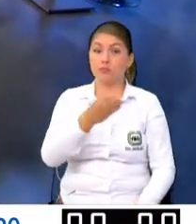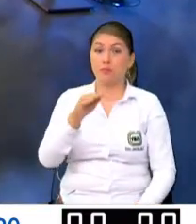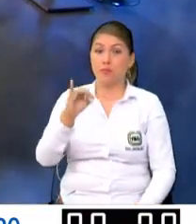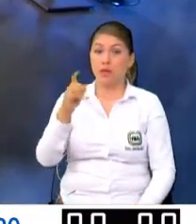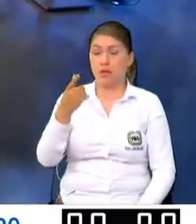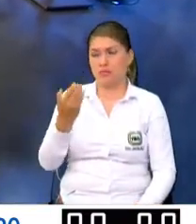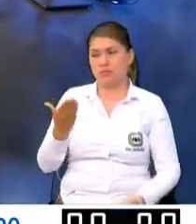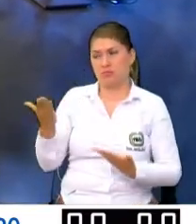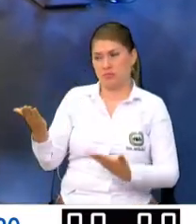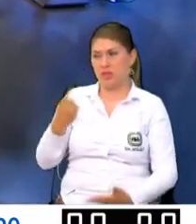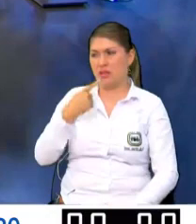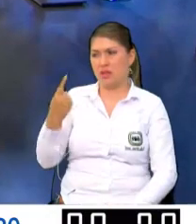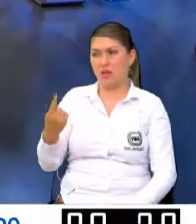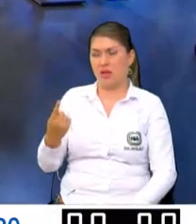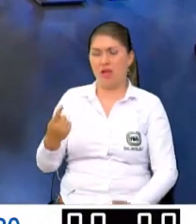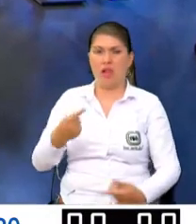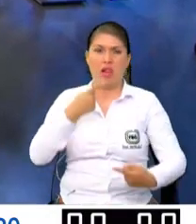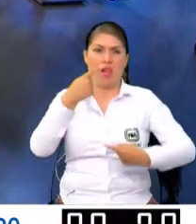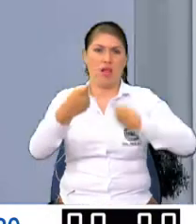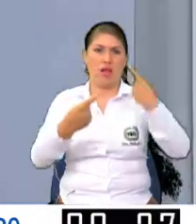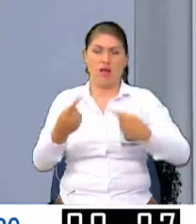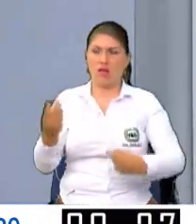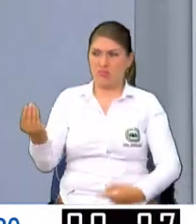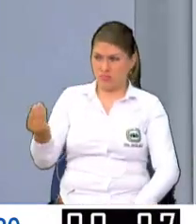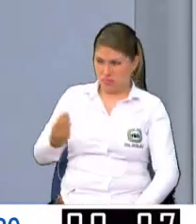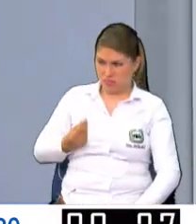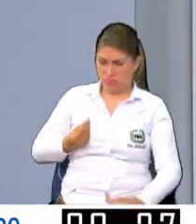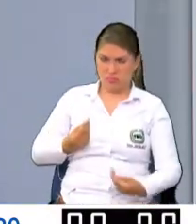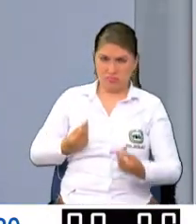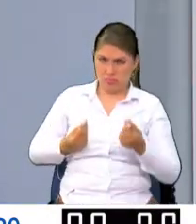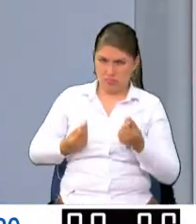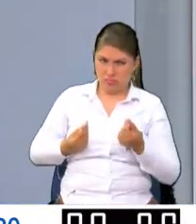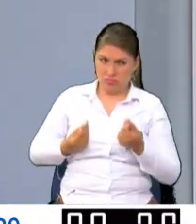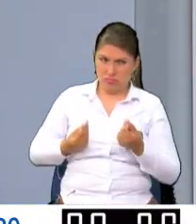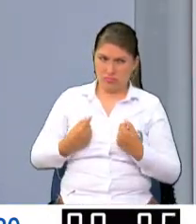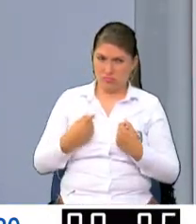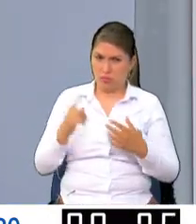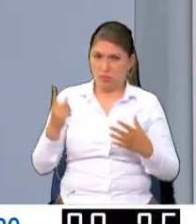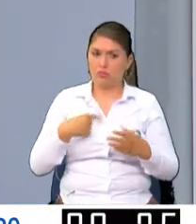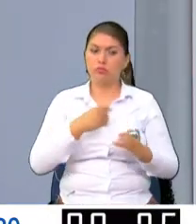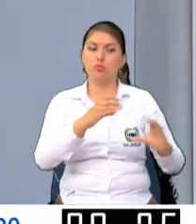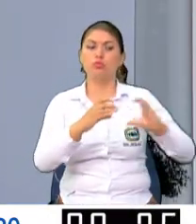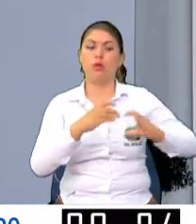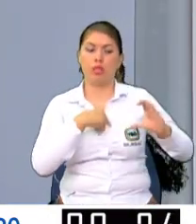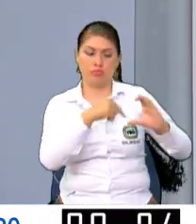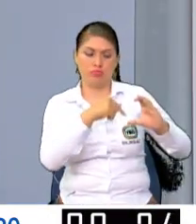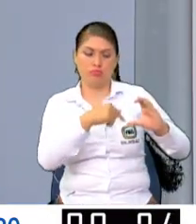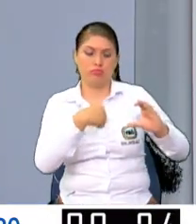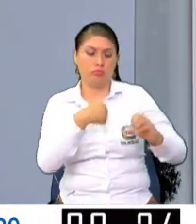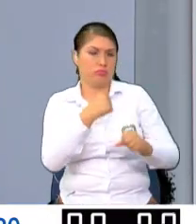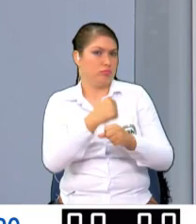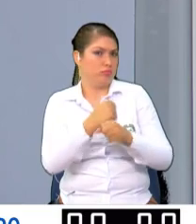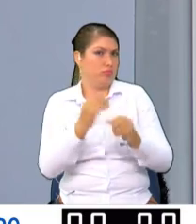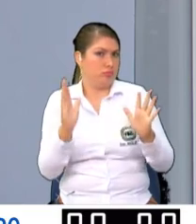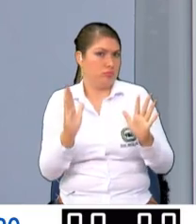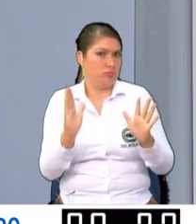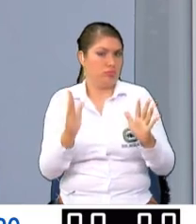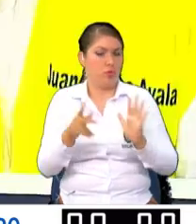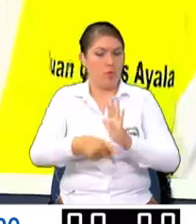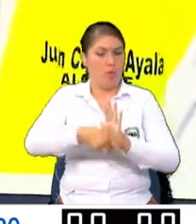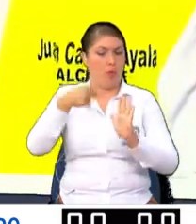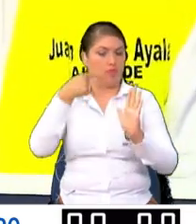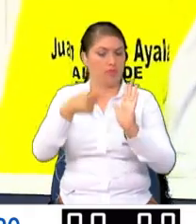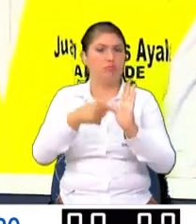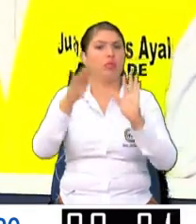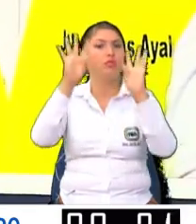la vez que juan carlos deja aquí entredicho que recibimos beneficios mi único beneficio fue de cobrar mi salario por supuesto y dejar hoy una hoja de